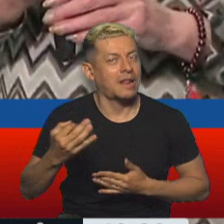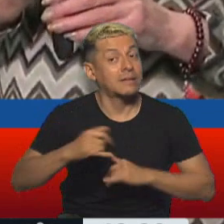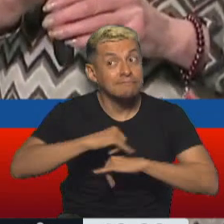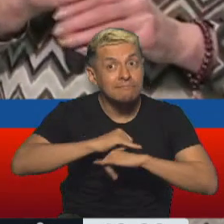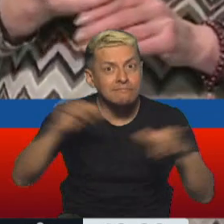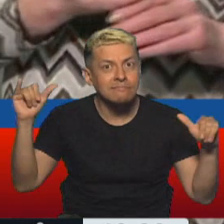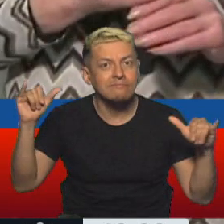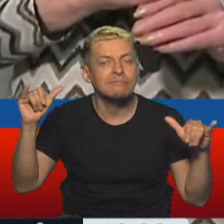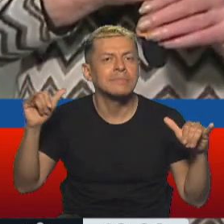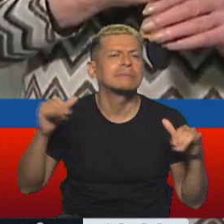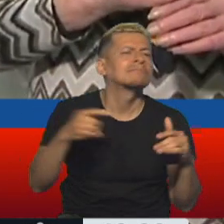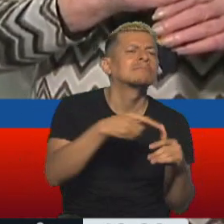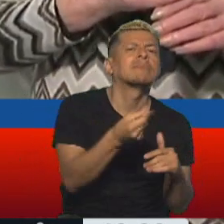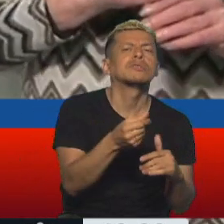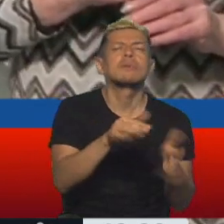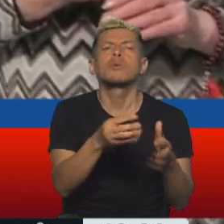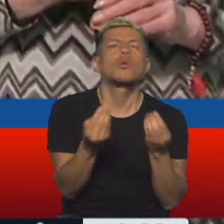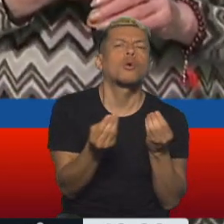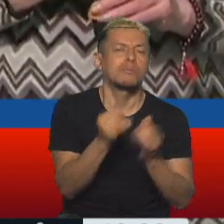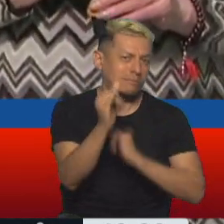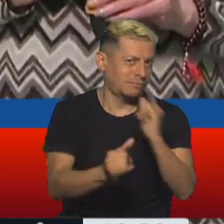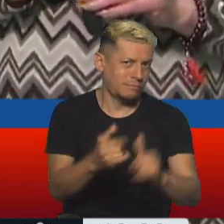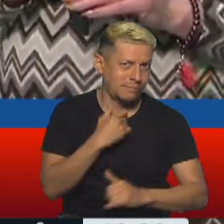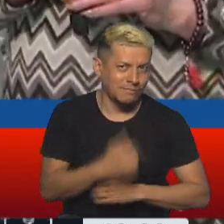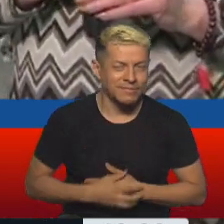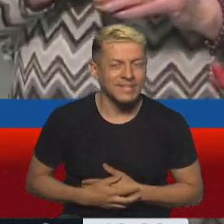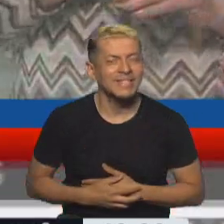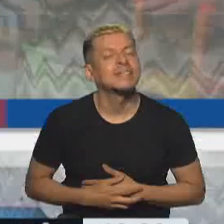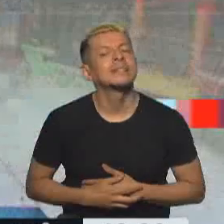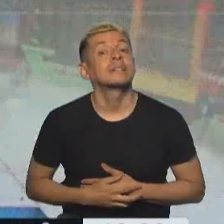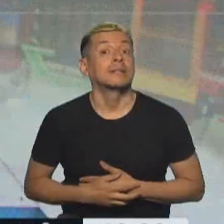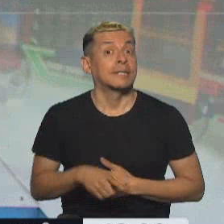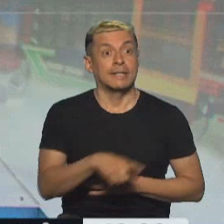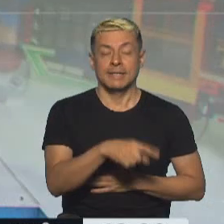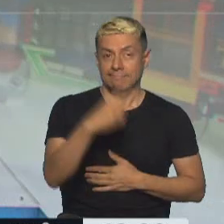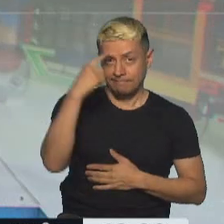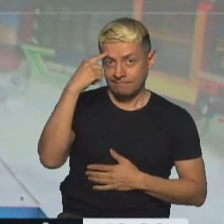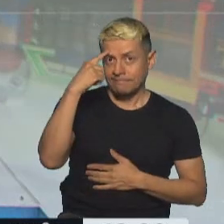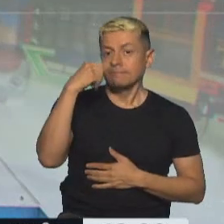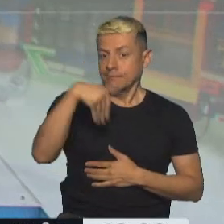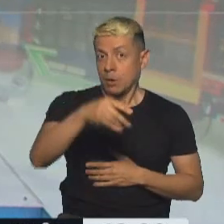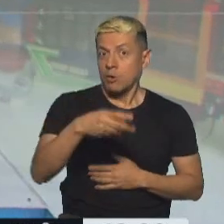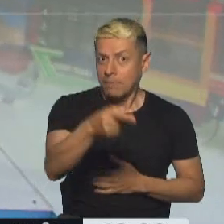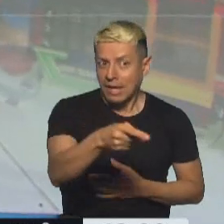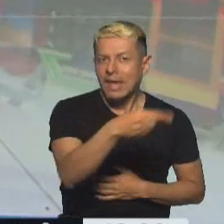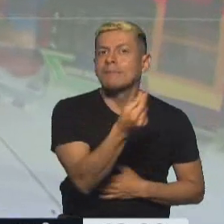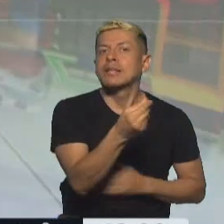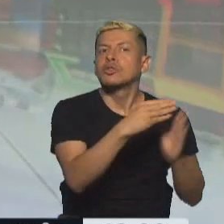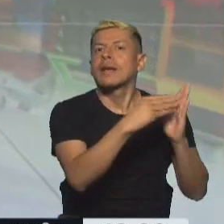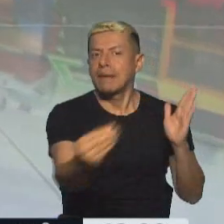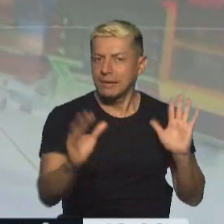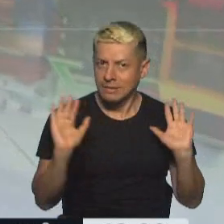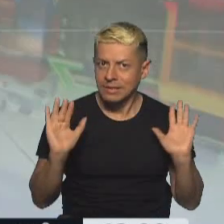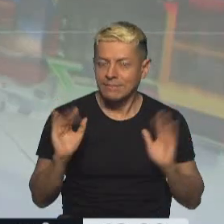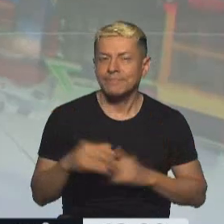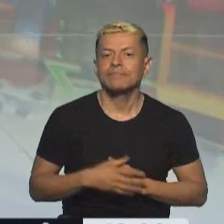informarles y decirles más o menos cuánto están los precios. Bien, Gabriel. Hay que tener referencia a la hora de ir a comprar. Claro, estos precios sirven para tenerlos de referencia.